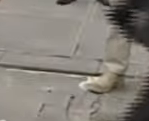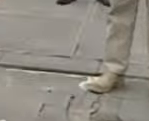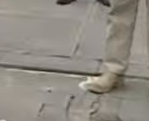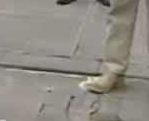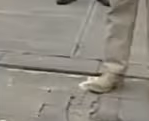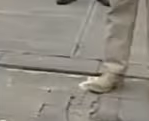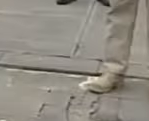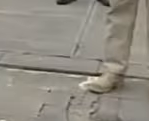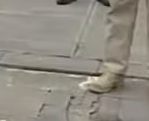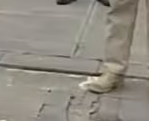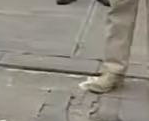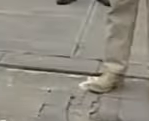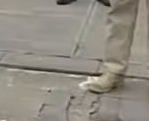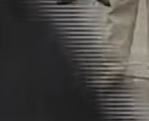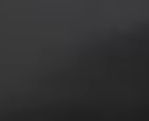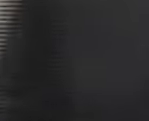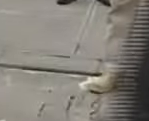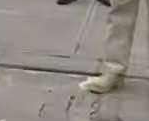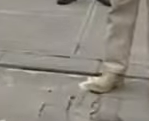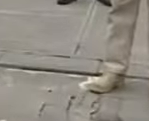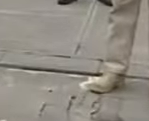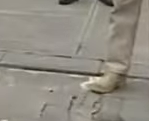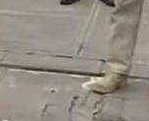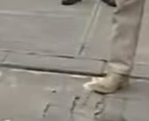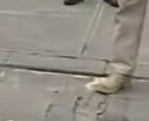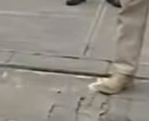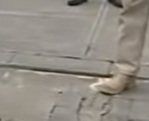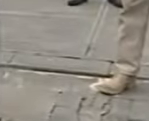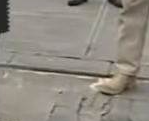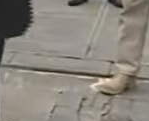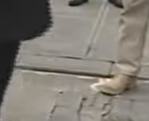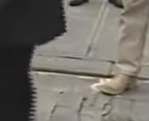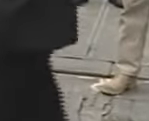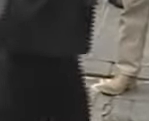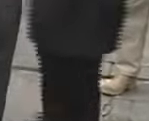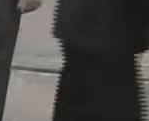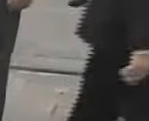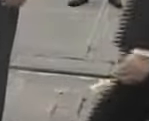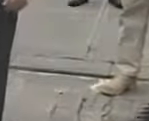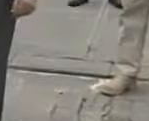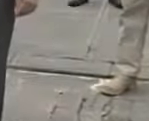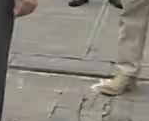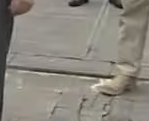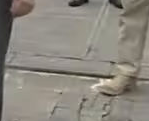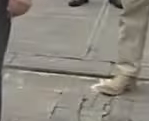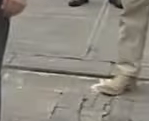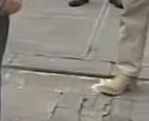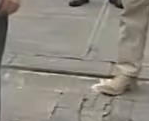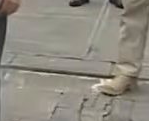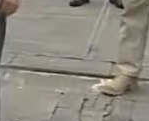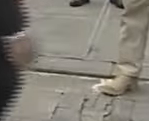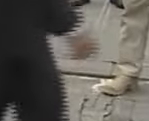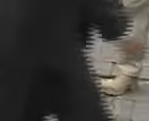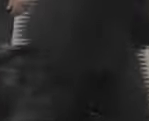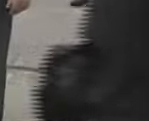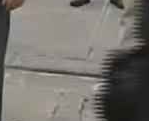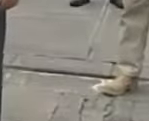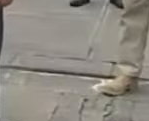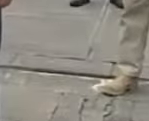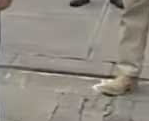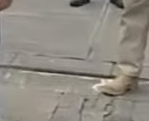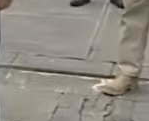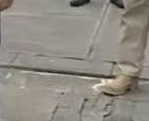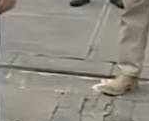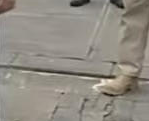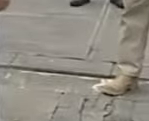preside Mirta Vázquez y a los demás miembros que también se despiden del presidente de la República, Pedro